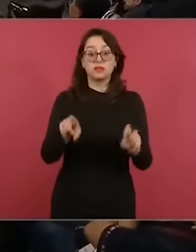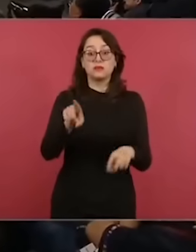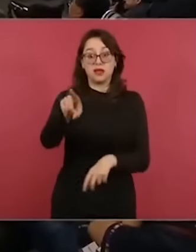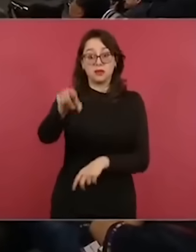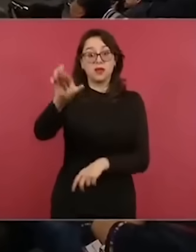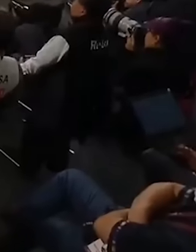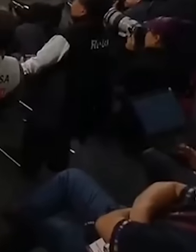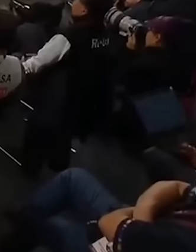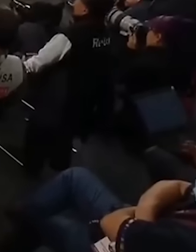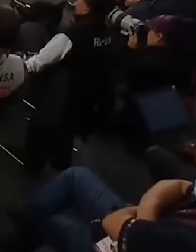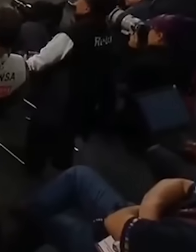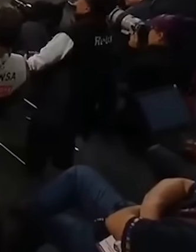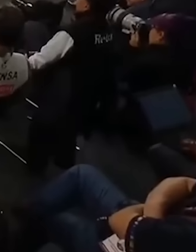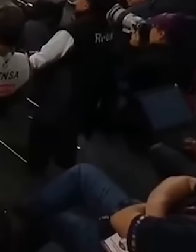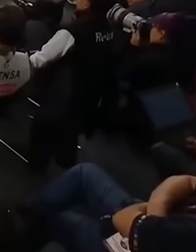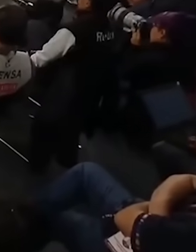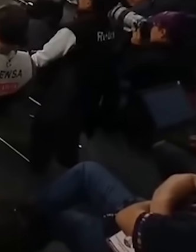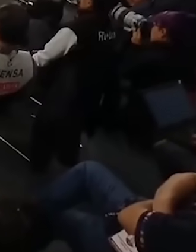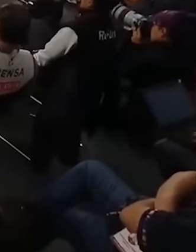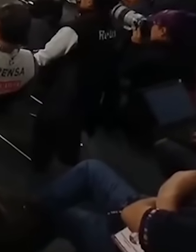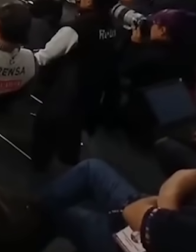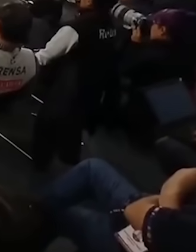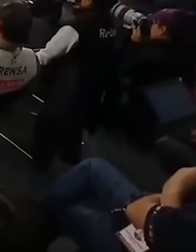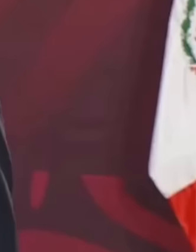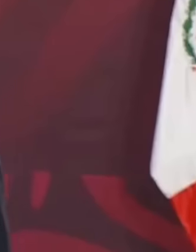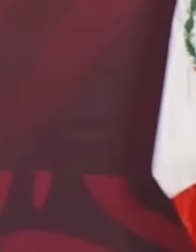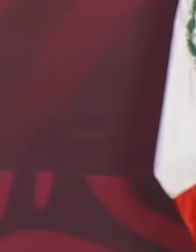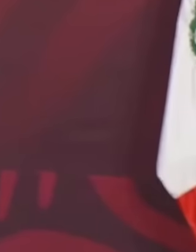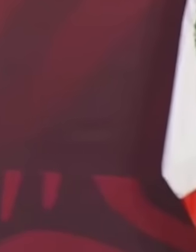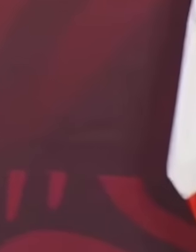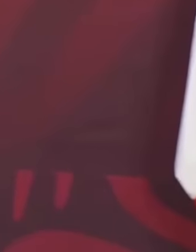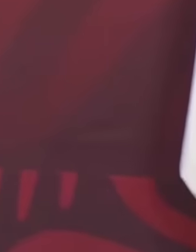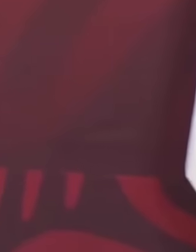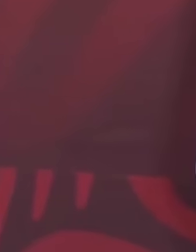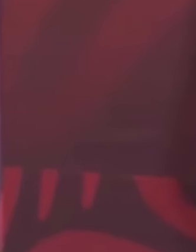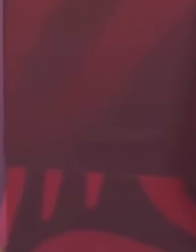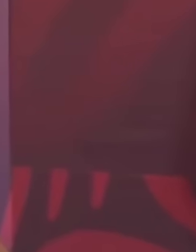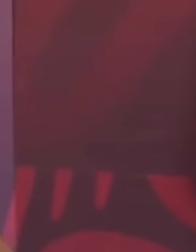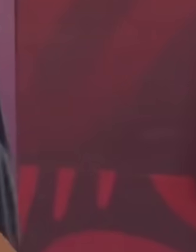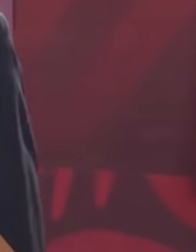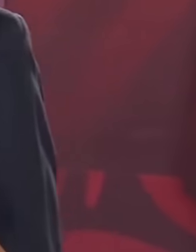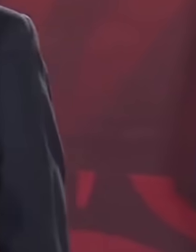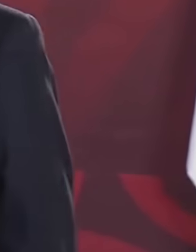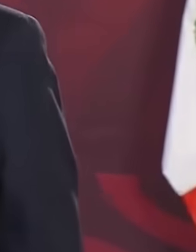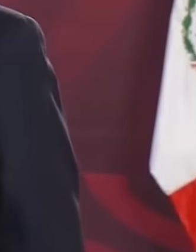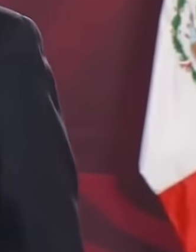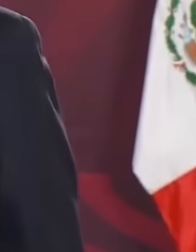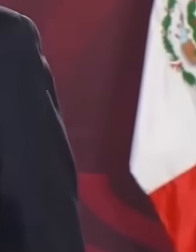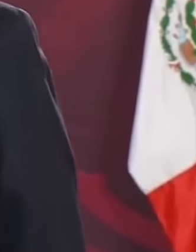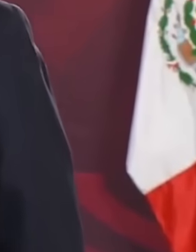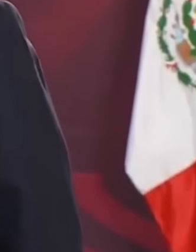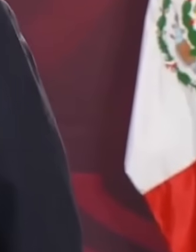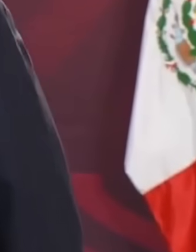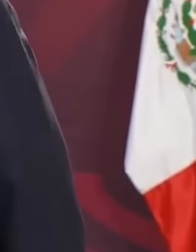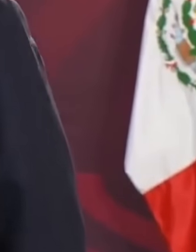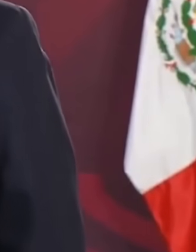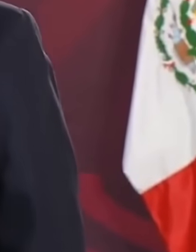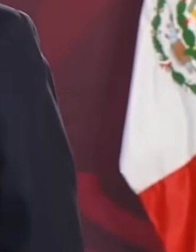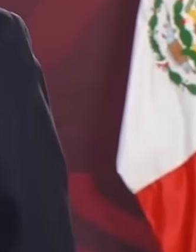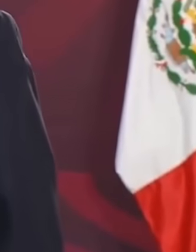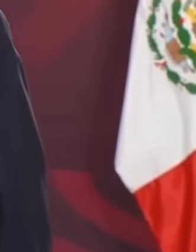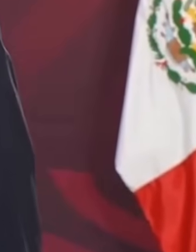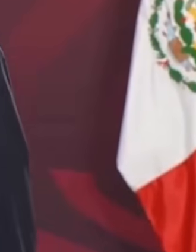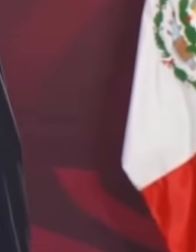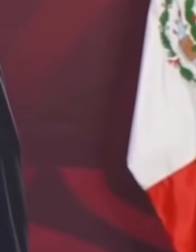bien que me lo preguntas Es que ayer me pidieron imagínense los del